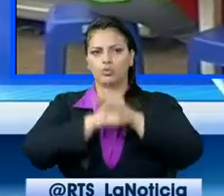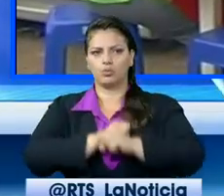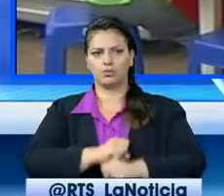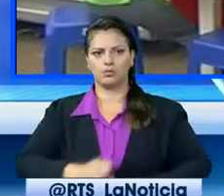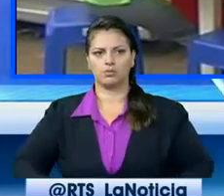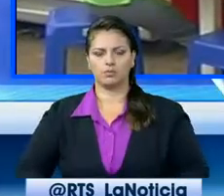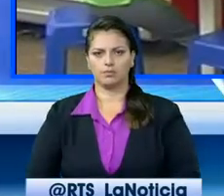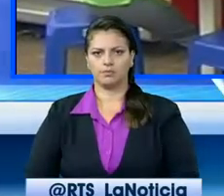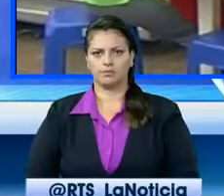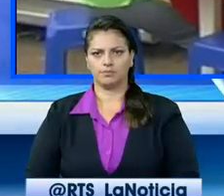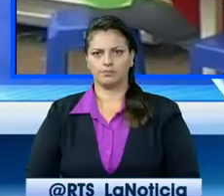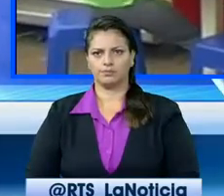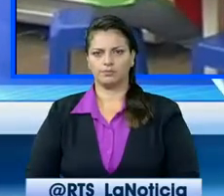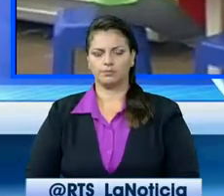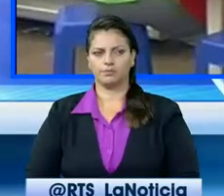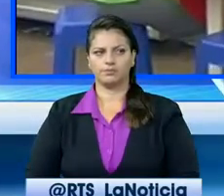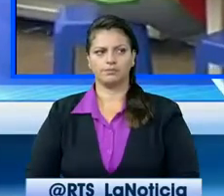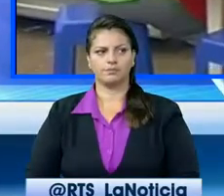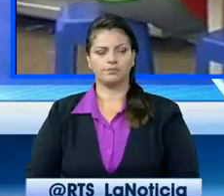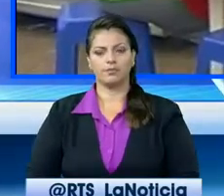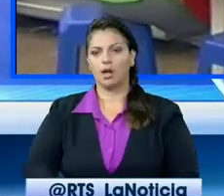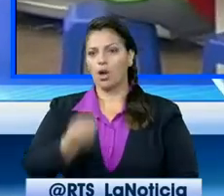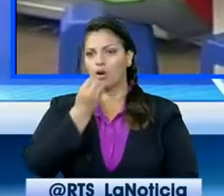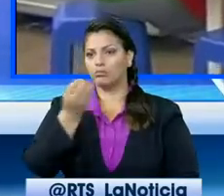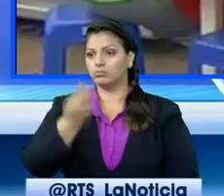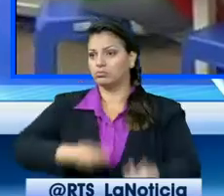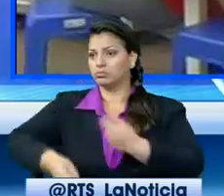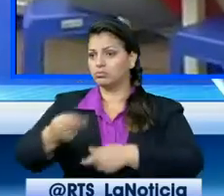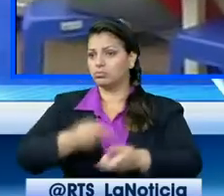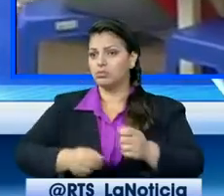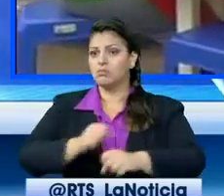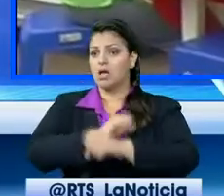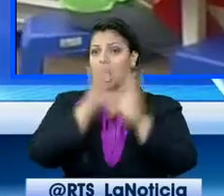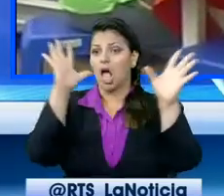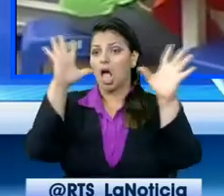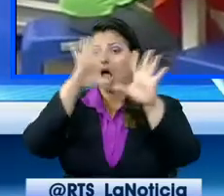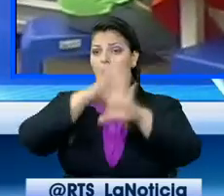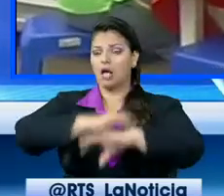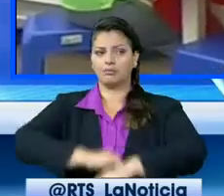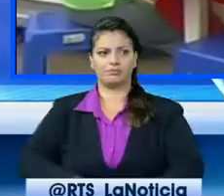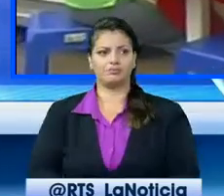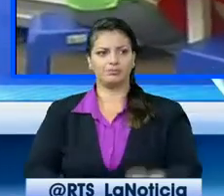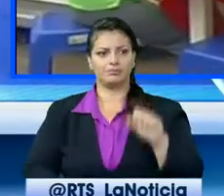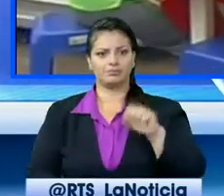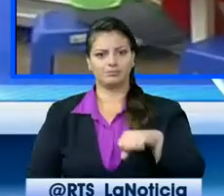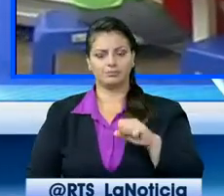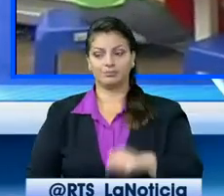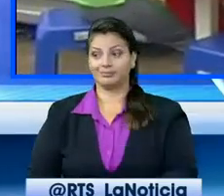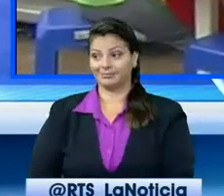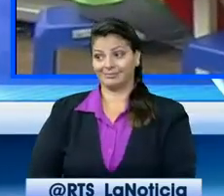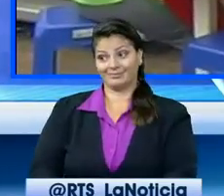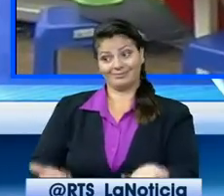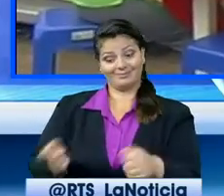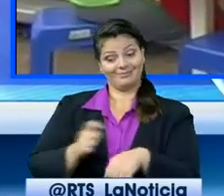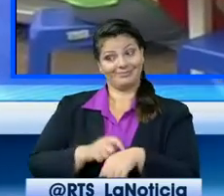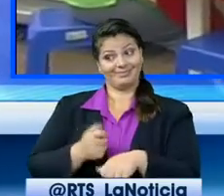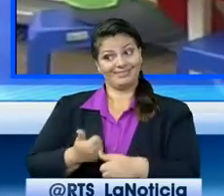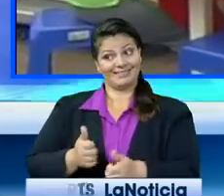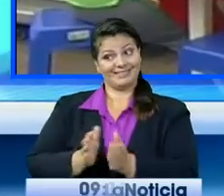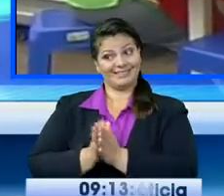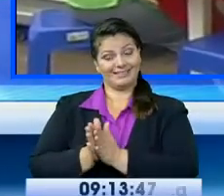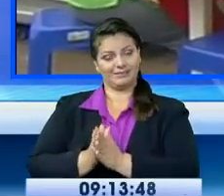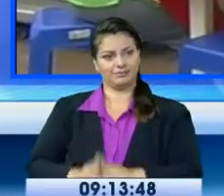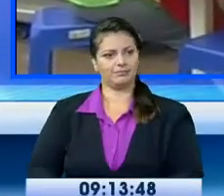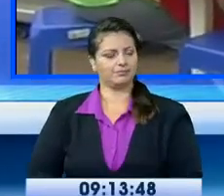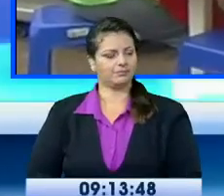también va a estar hasta las 8 de la noche. Hasta las 8 de la noche. Ah, qué bien. Tenemos tiempo, ¿bien? Tiempo, claro, hay tiempo. Mañana sin falta